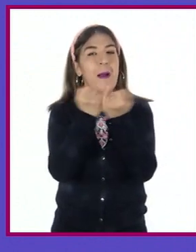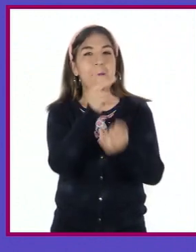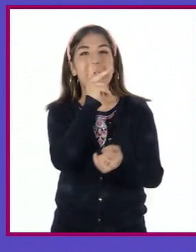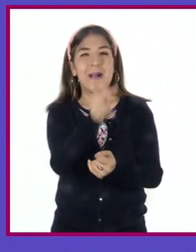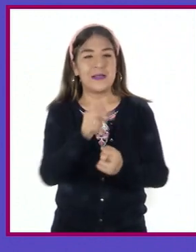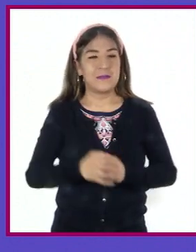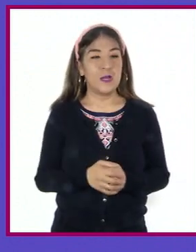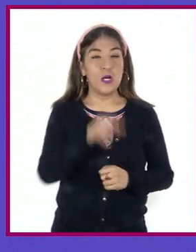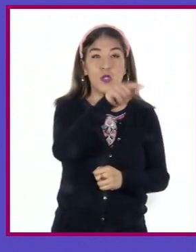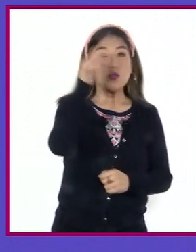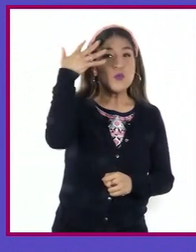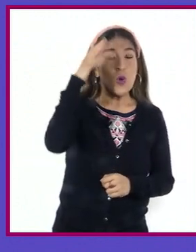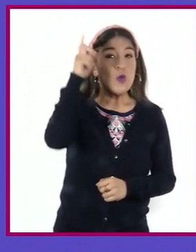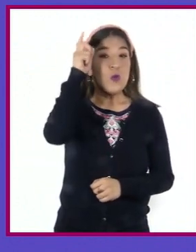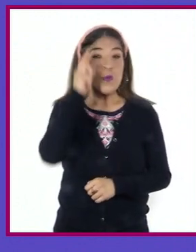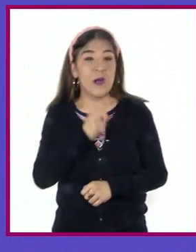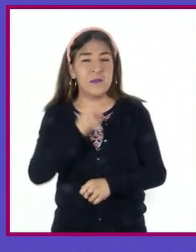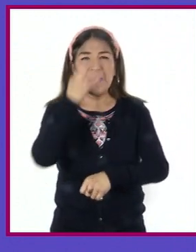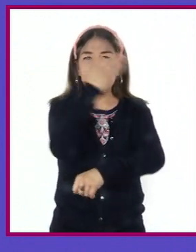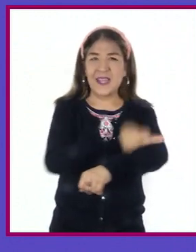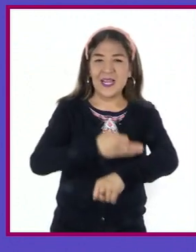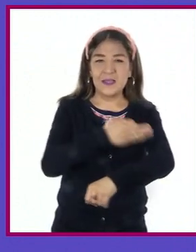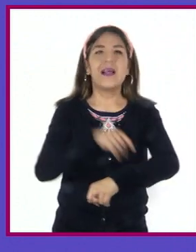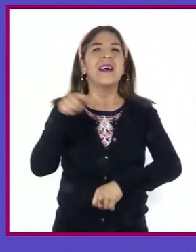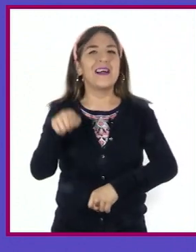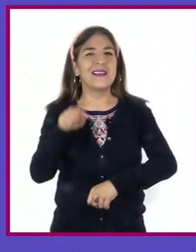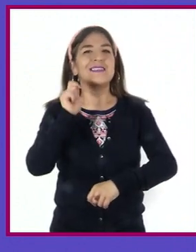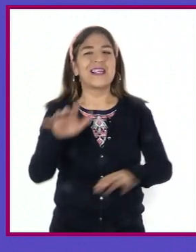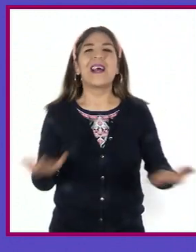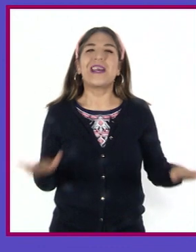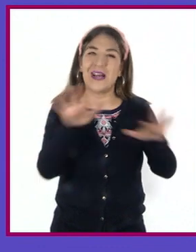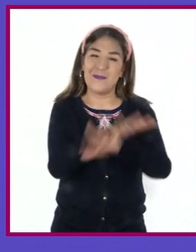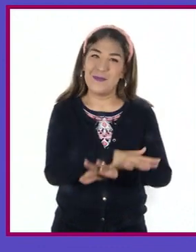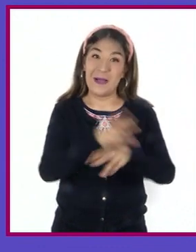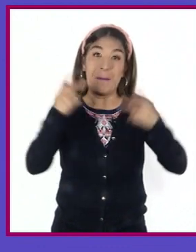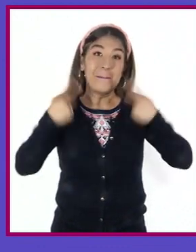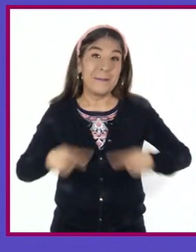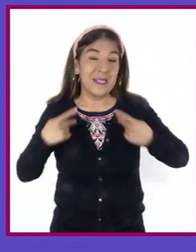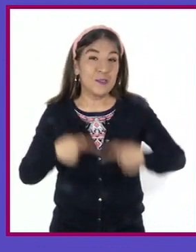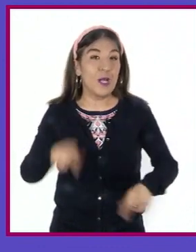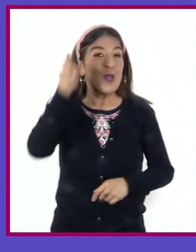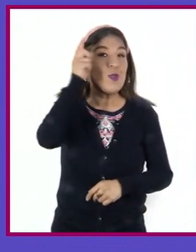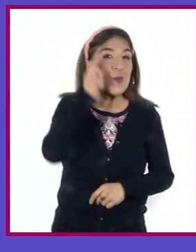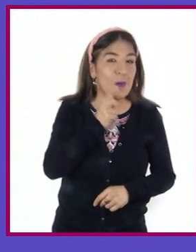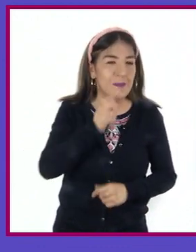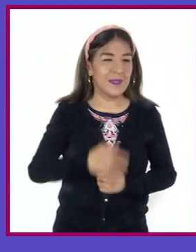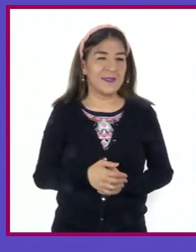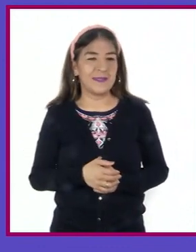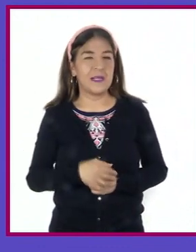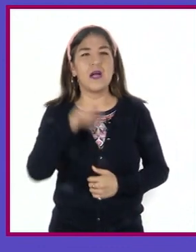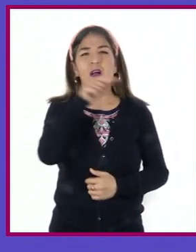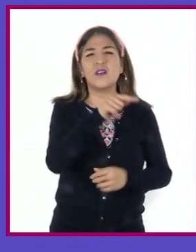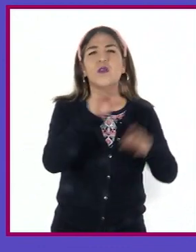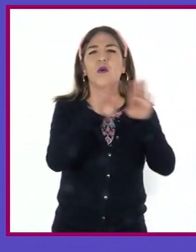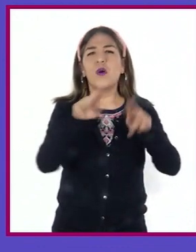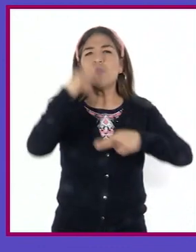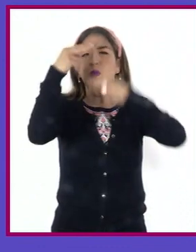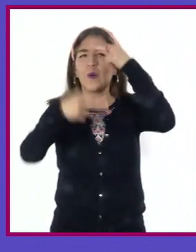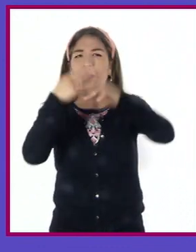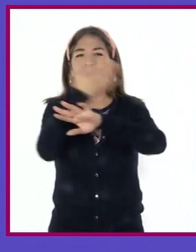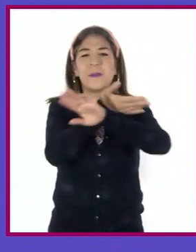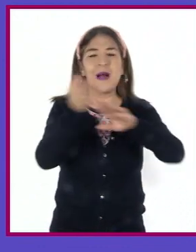San Mocactoc, escrito por mí. Habla sobre la vida en el campo donde yo crecí.